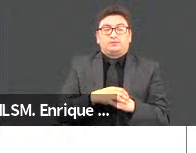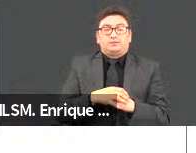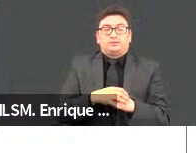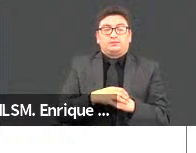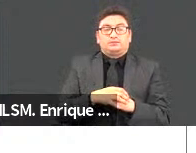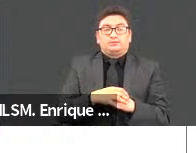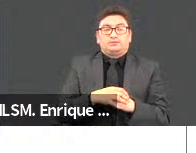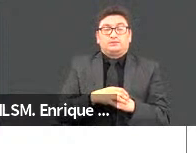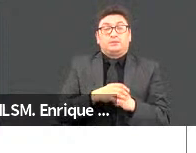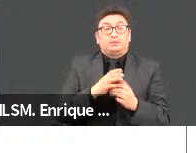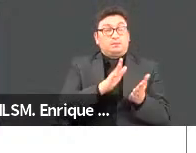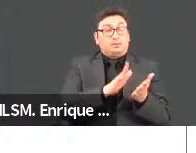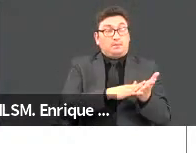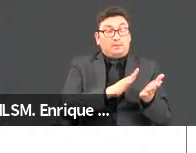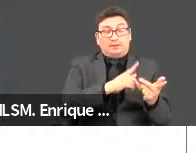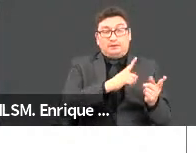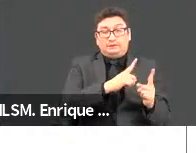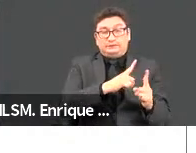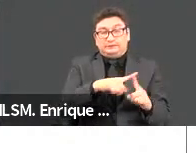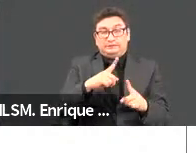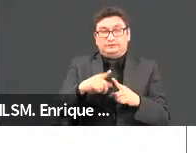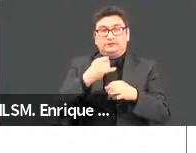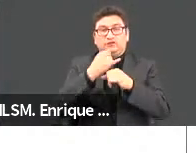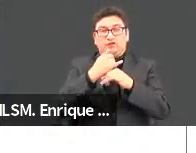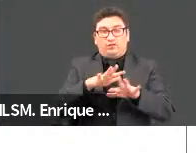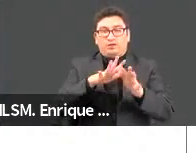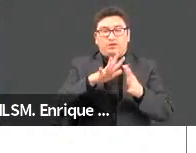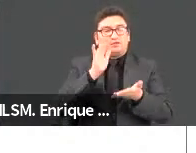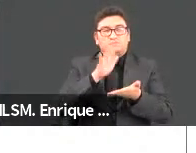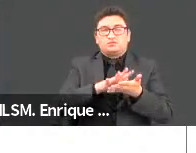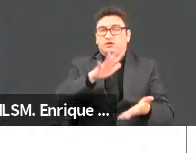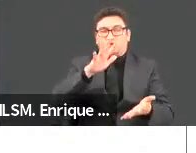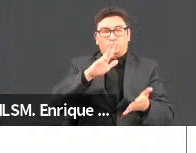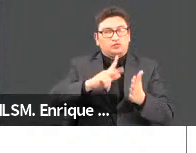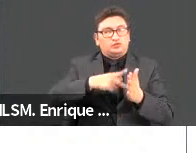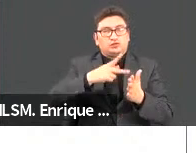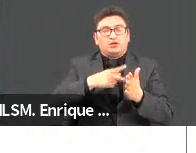hay documentos, hay información, ya pueden ser